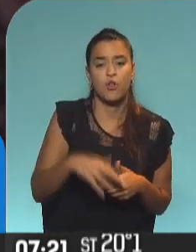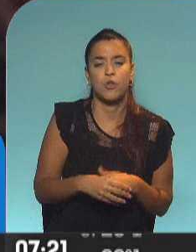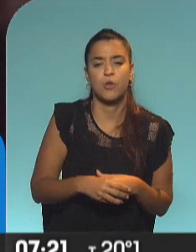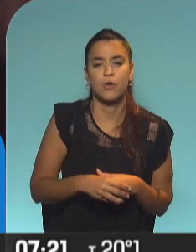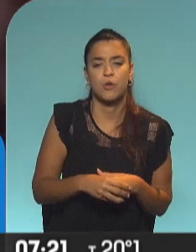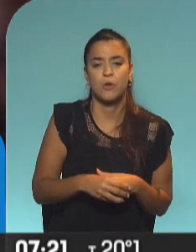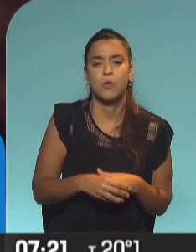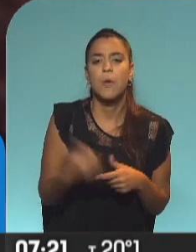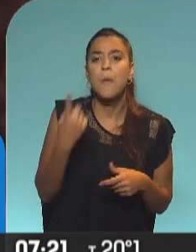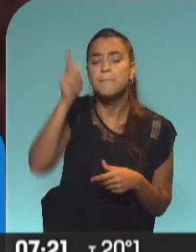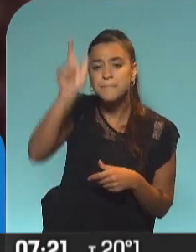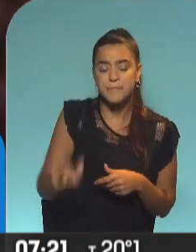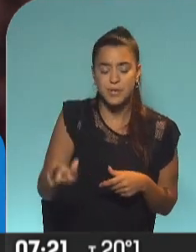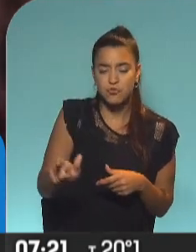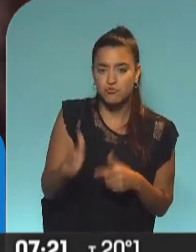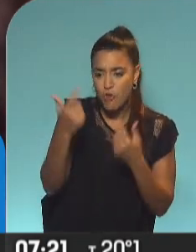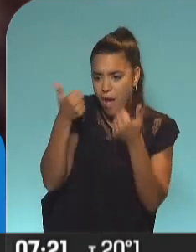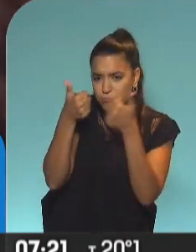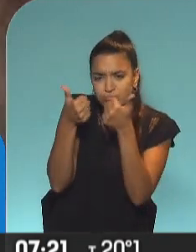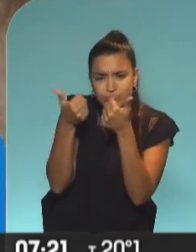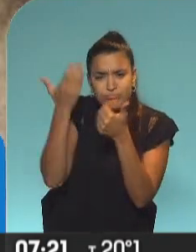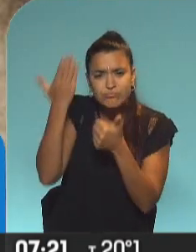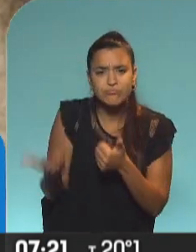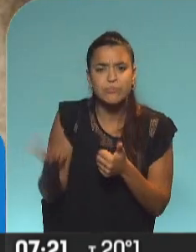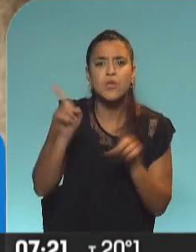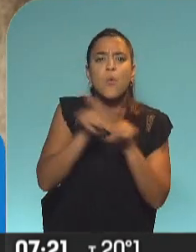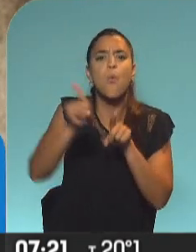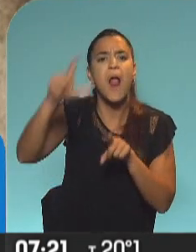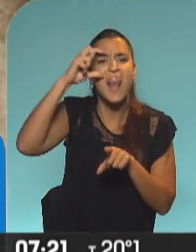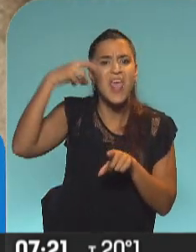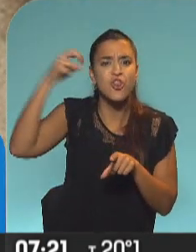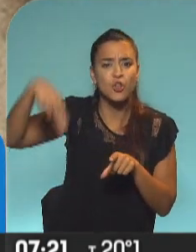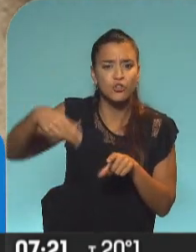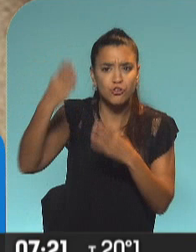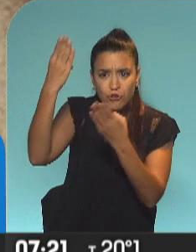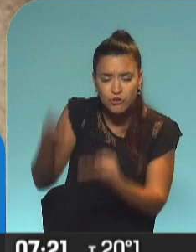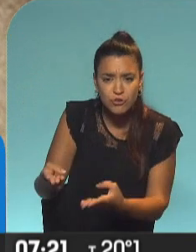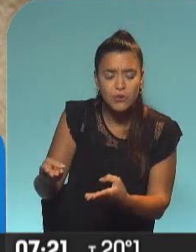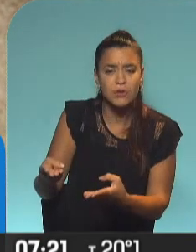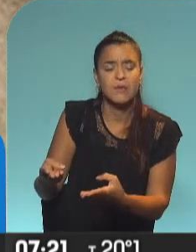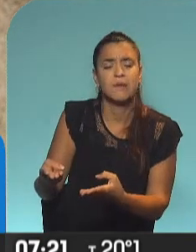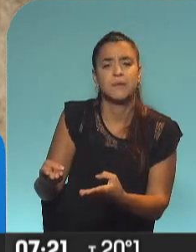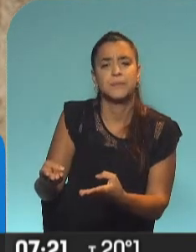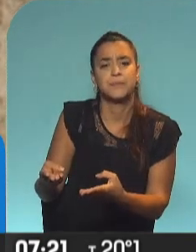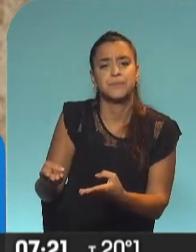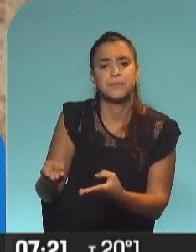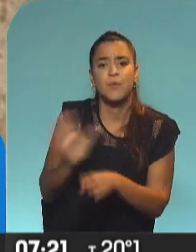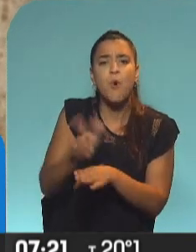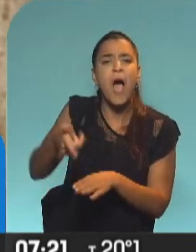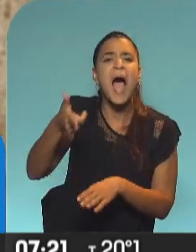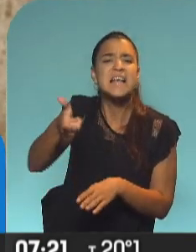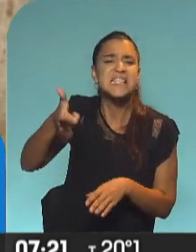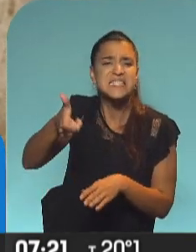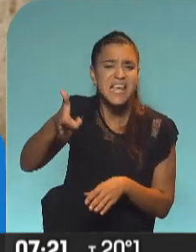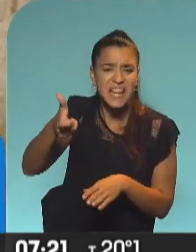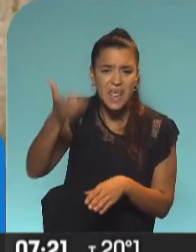cuando una persona talentosa como lo fue también en que el fondo río el ritmo que se lo asesine por